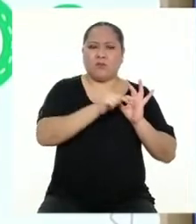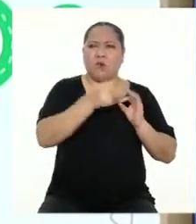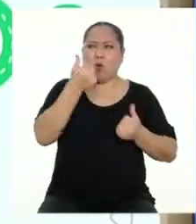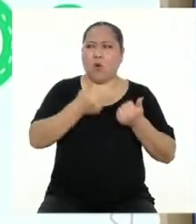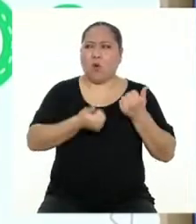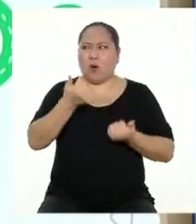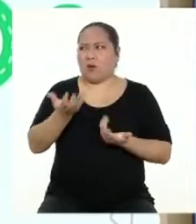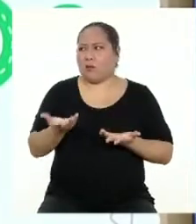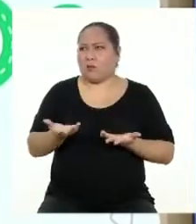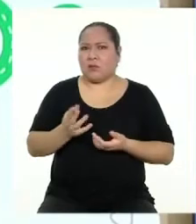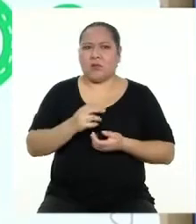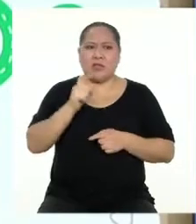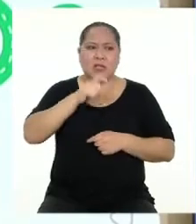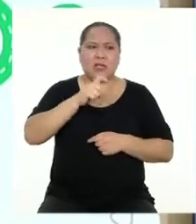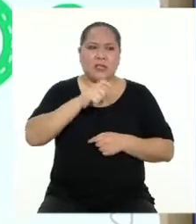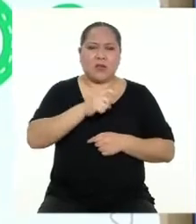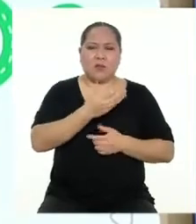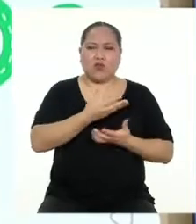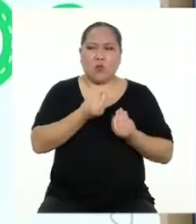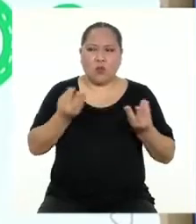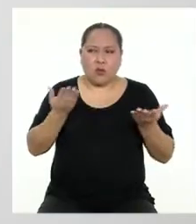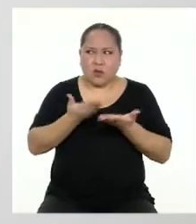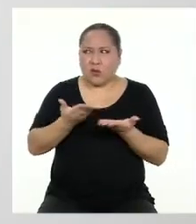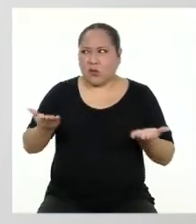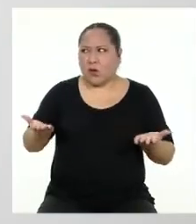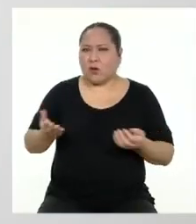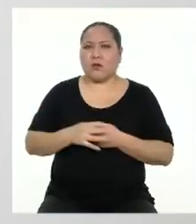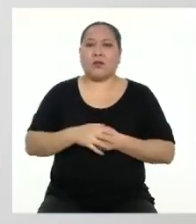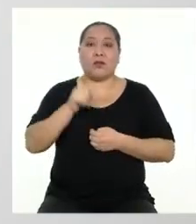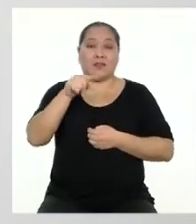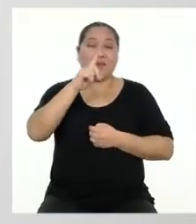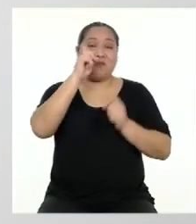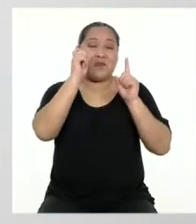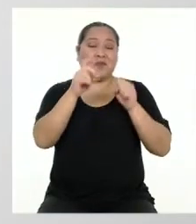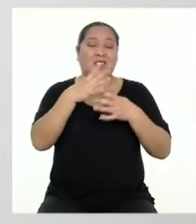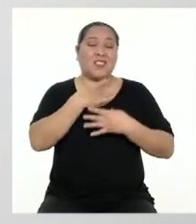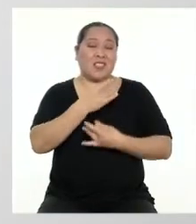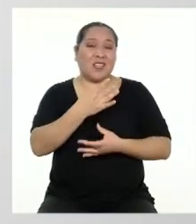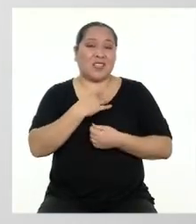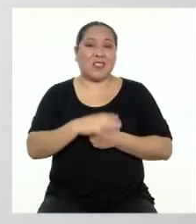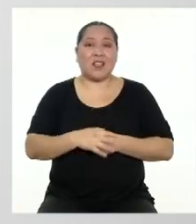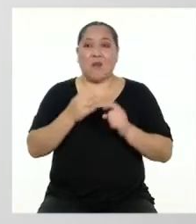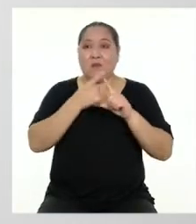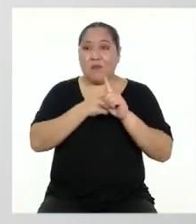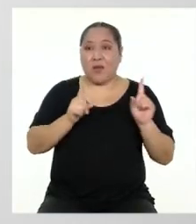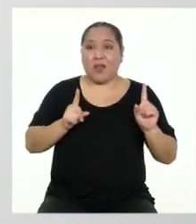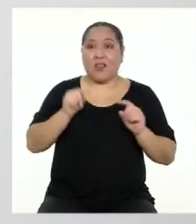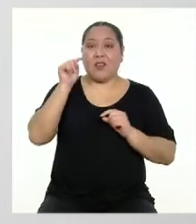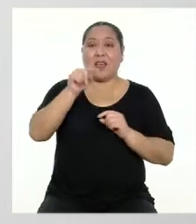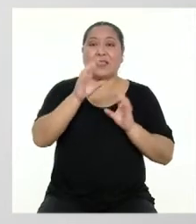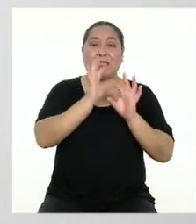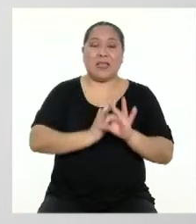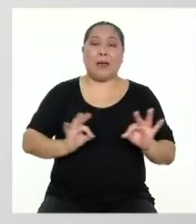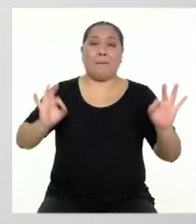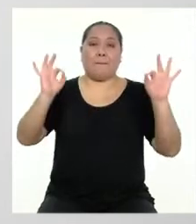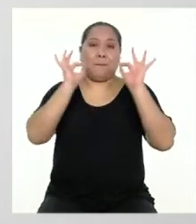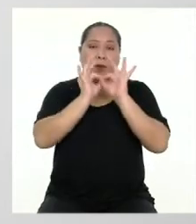adquirir si tenemos varias necesidades a la vez? Es una pregunta interesante, pero sobre todo